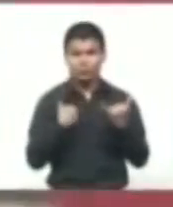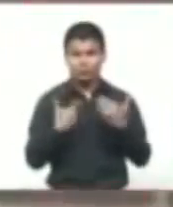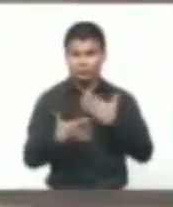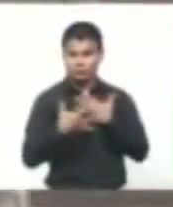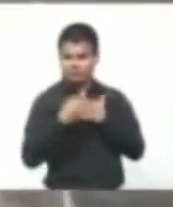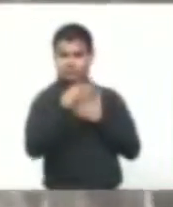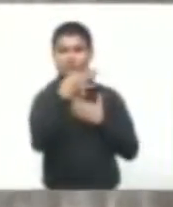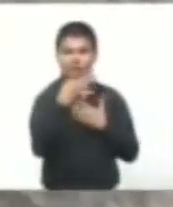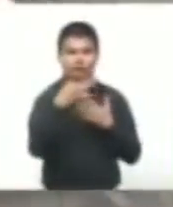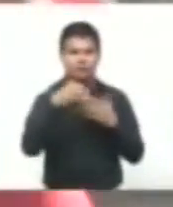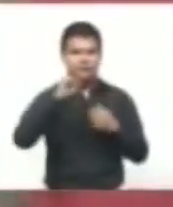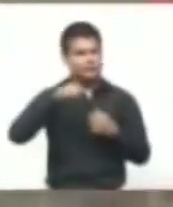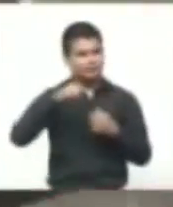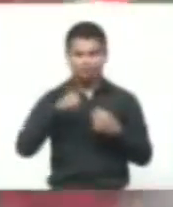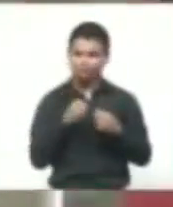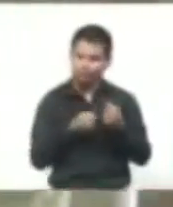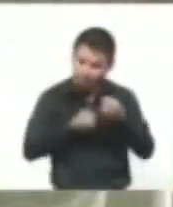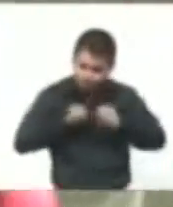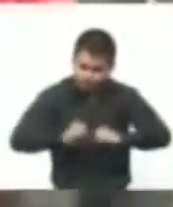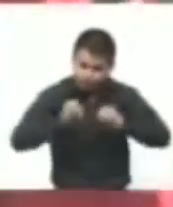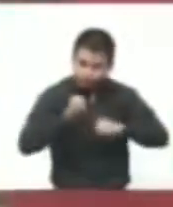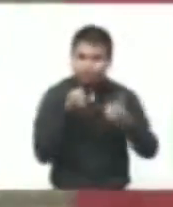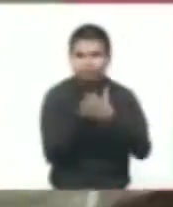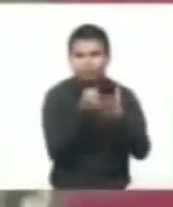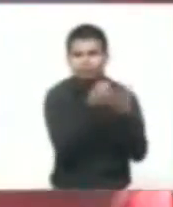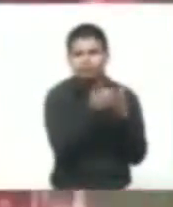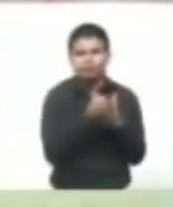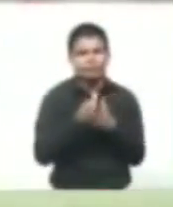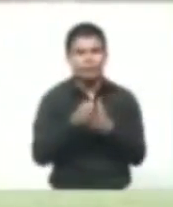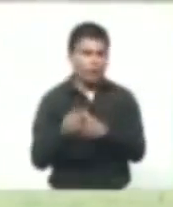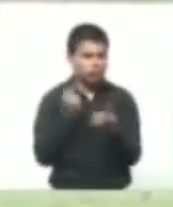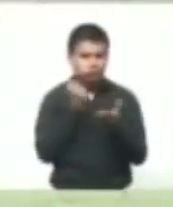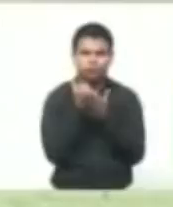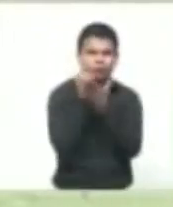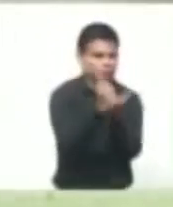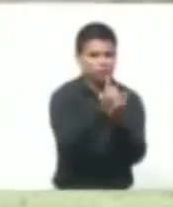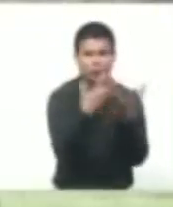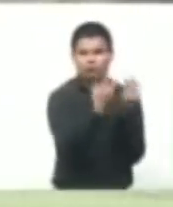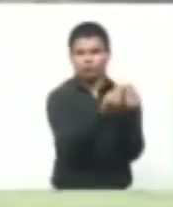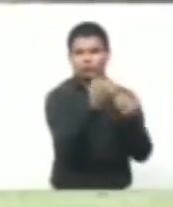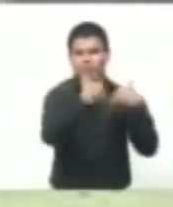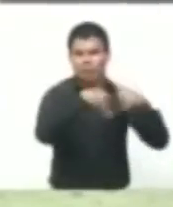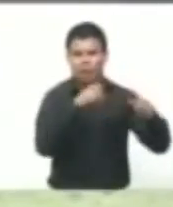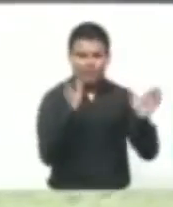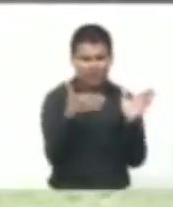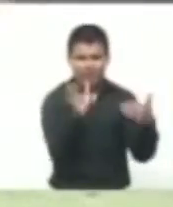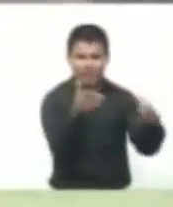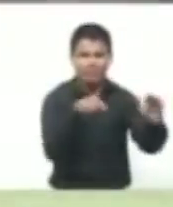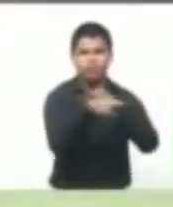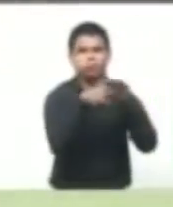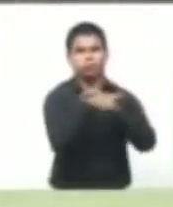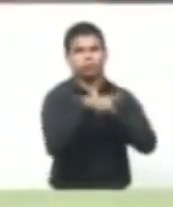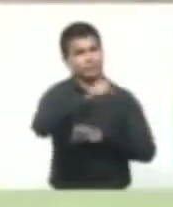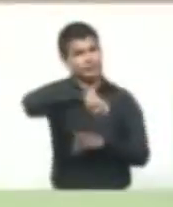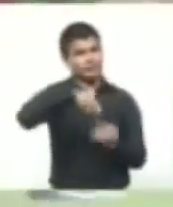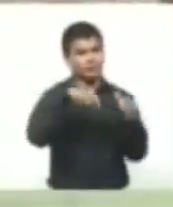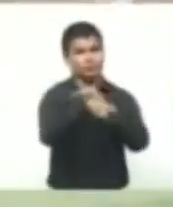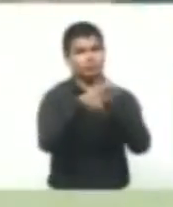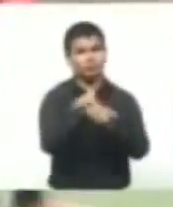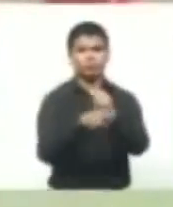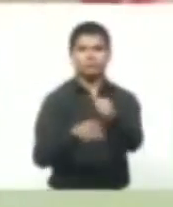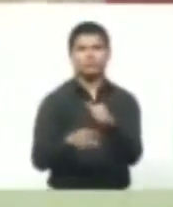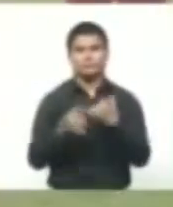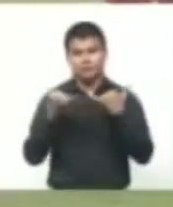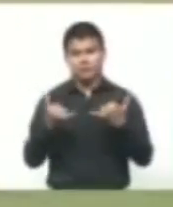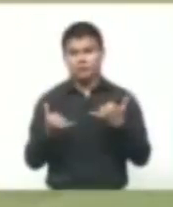de aprovecharla, como te decía, y bueno, brindar lo mejor de mí para el equipo. El delantero espera ser el hombre gol de los tiburones en la liga. Voto de